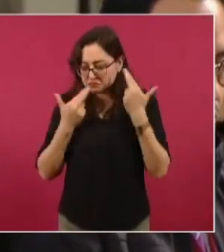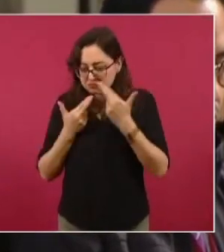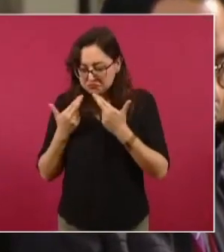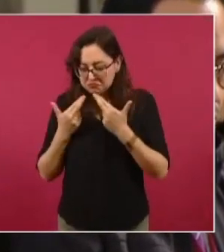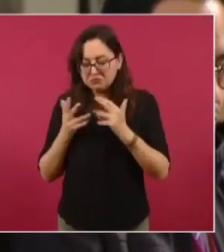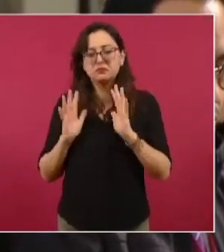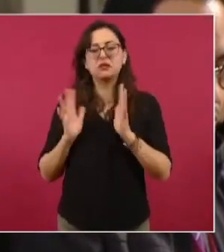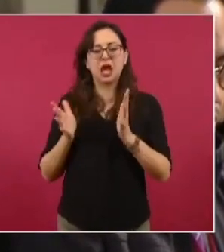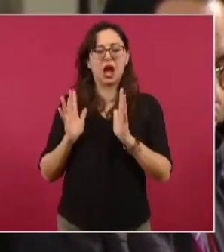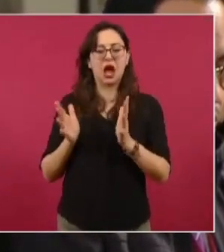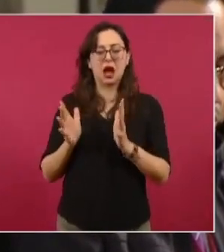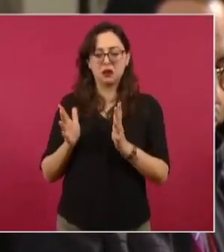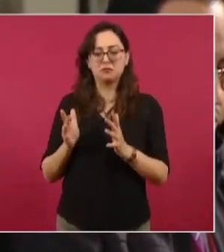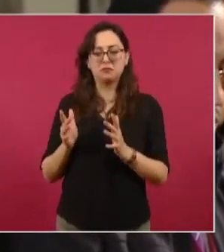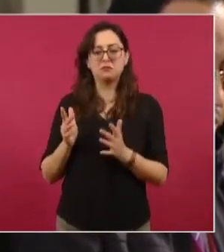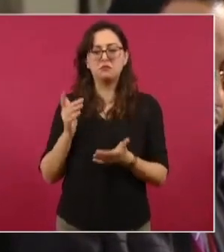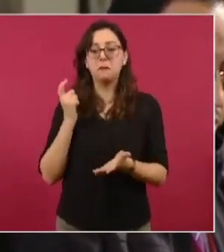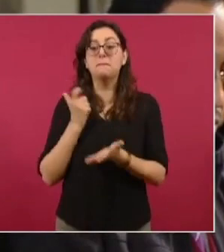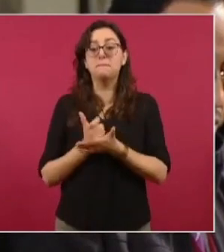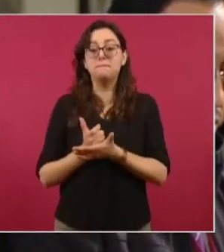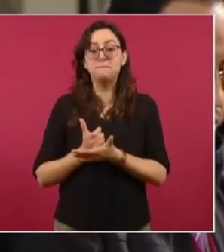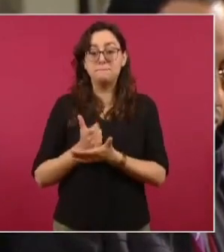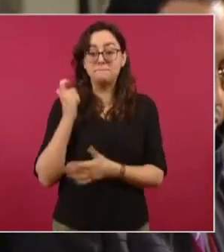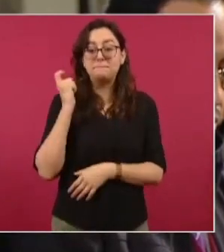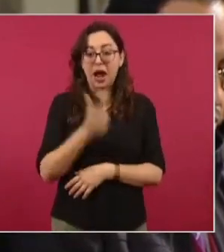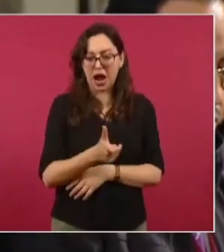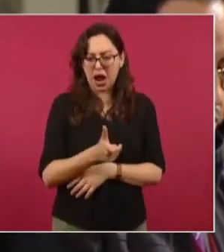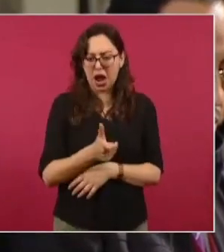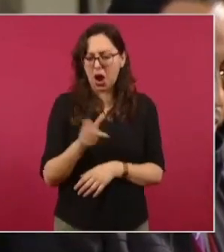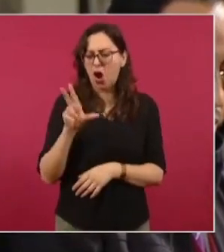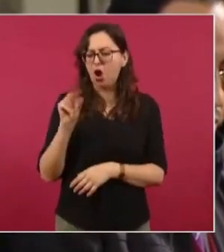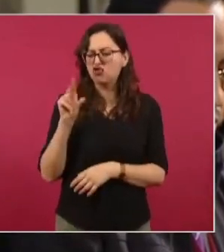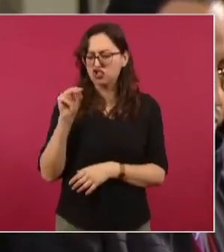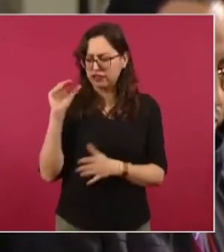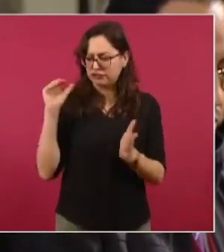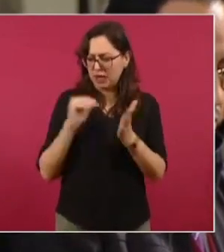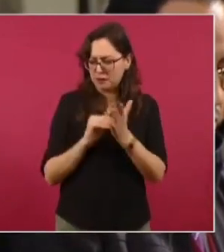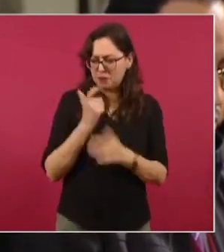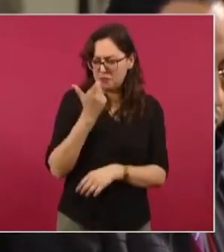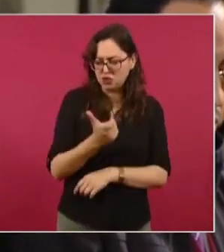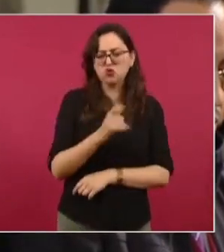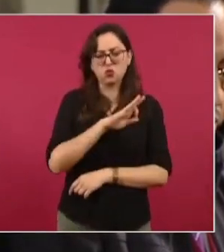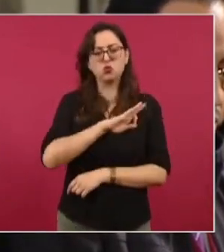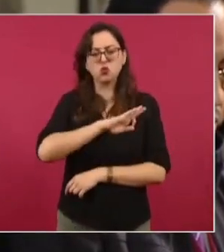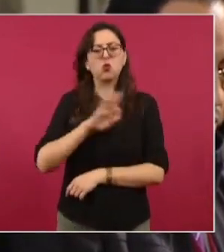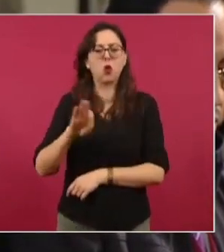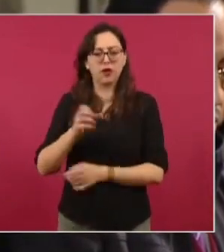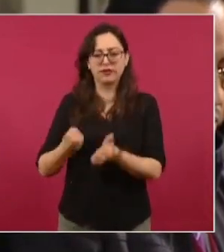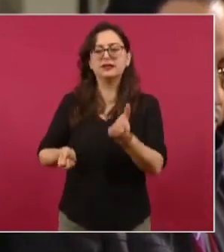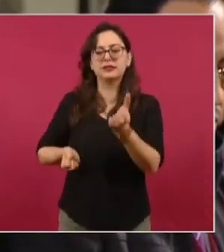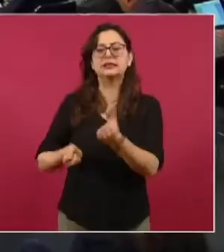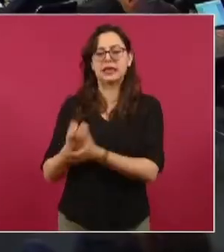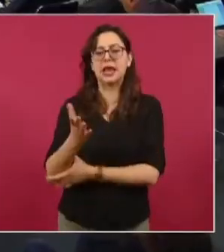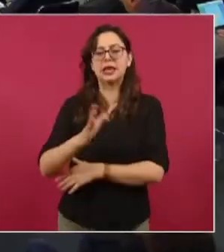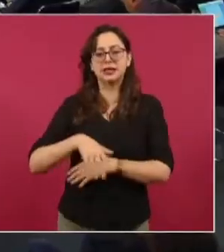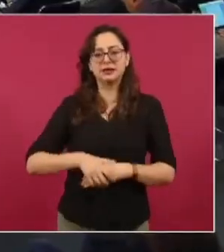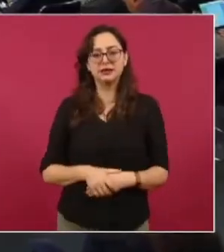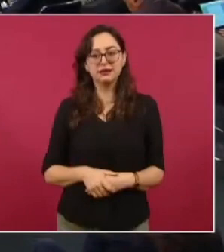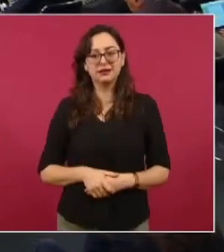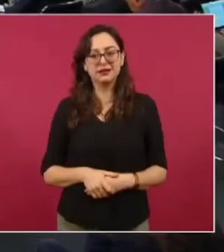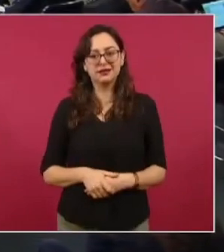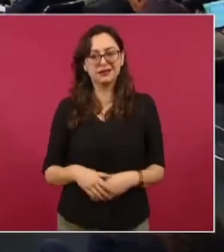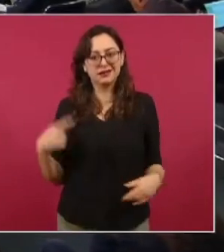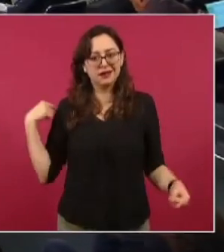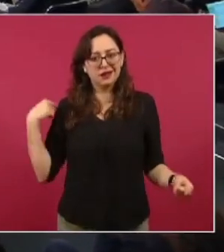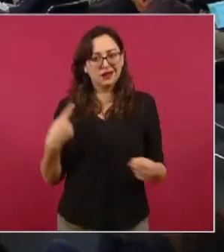que tendría que pagar una reparación del daño de 80 mil pesos para poder obtener su libertad después de 20 años de cárcel